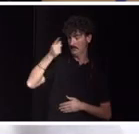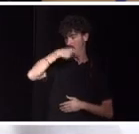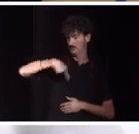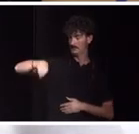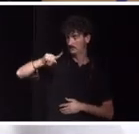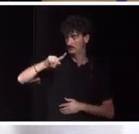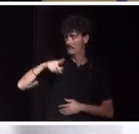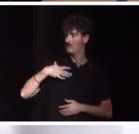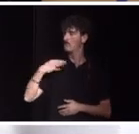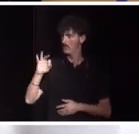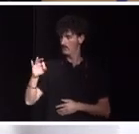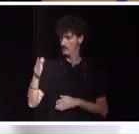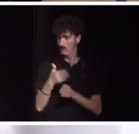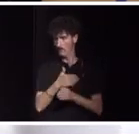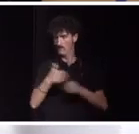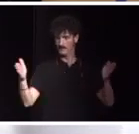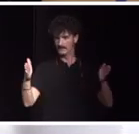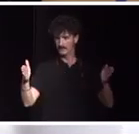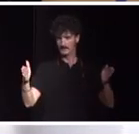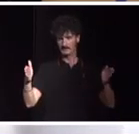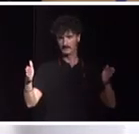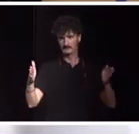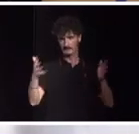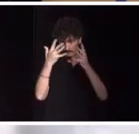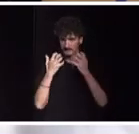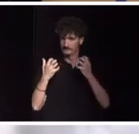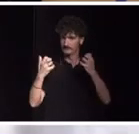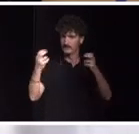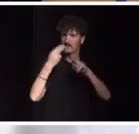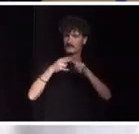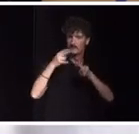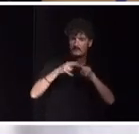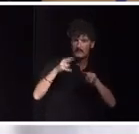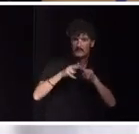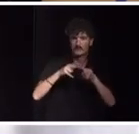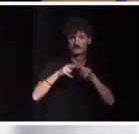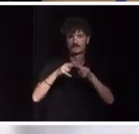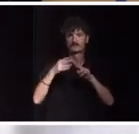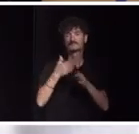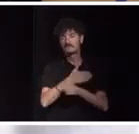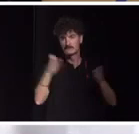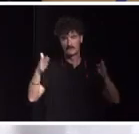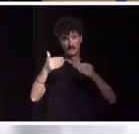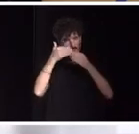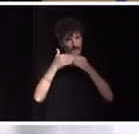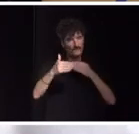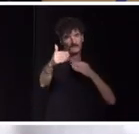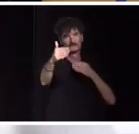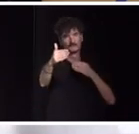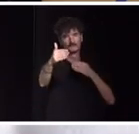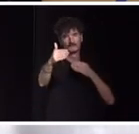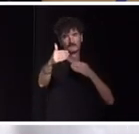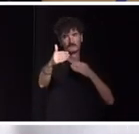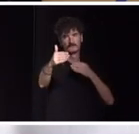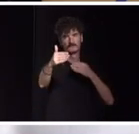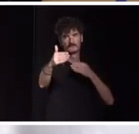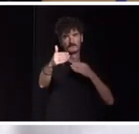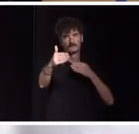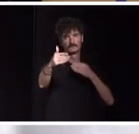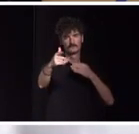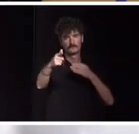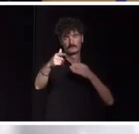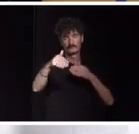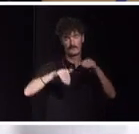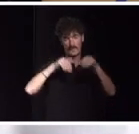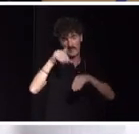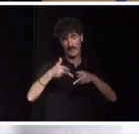poder abrir este espacio político y, sobre todo, poder abrir este horizonte de democracia